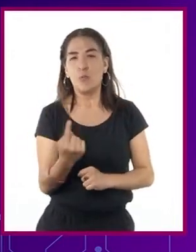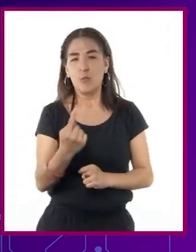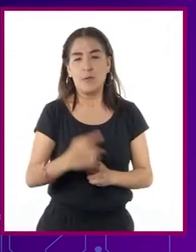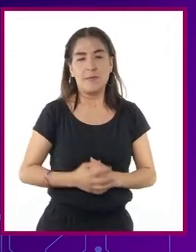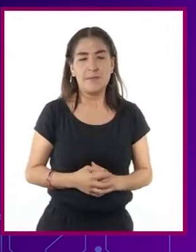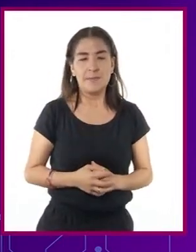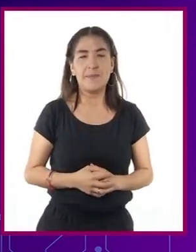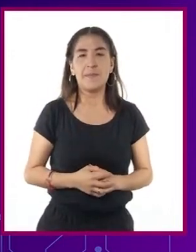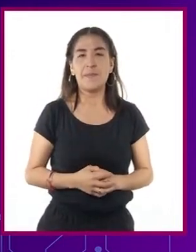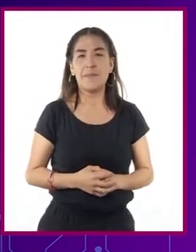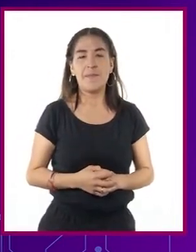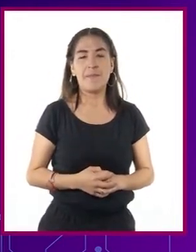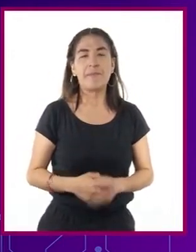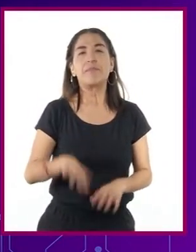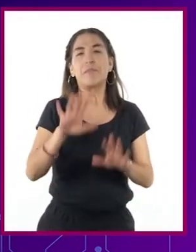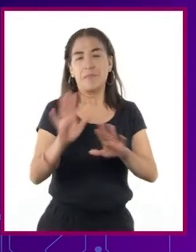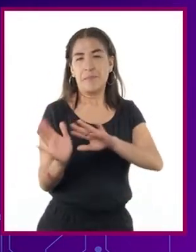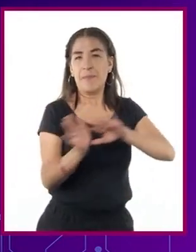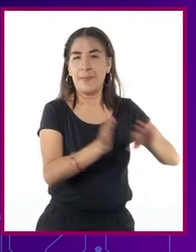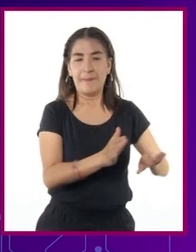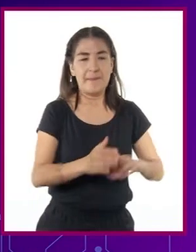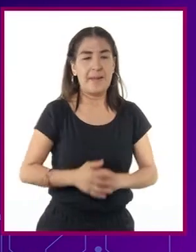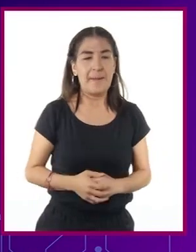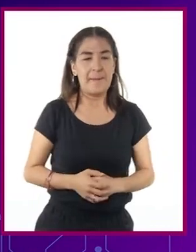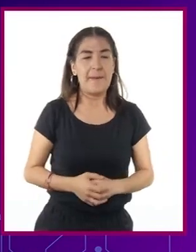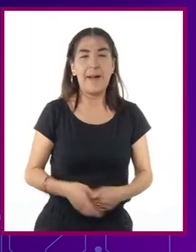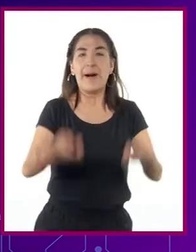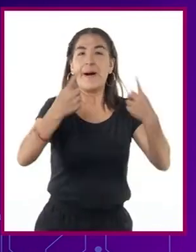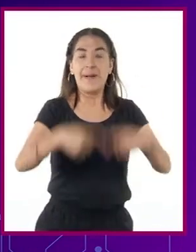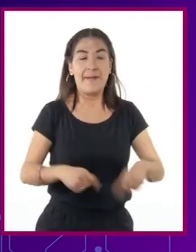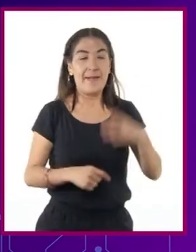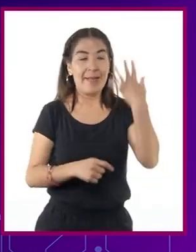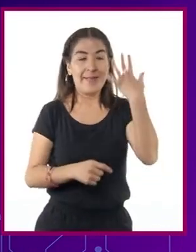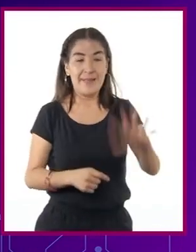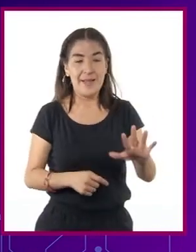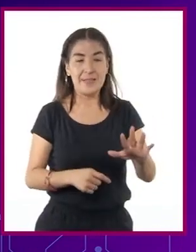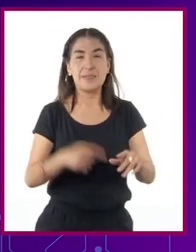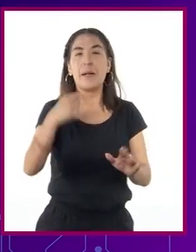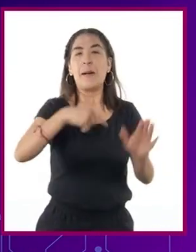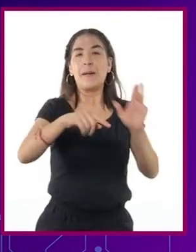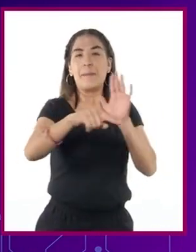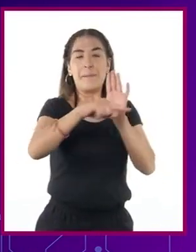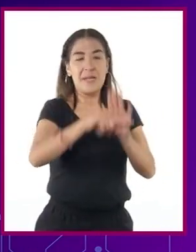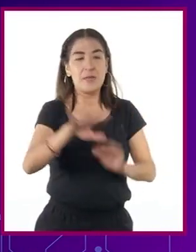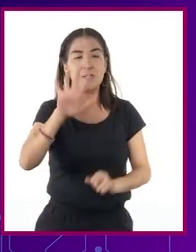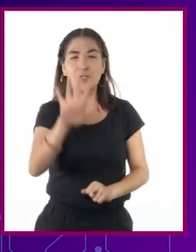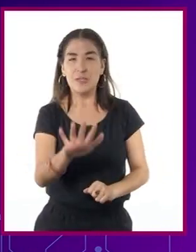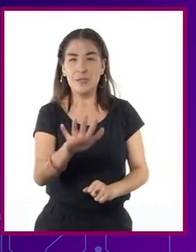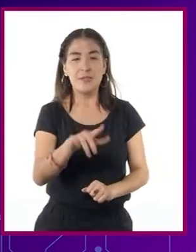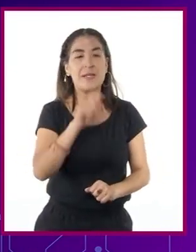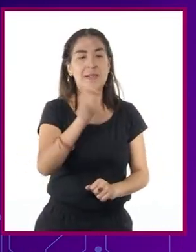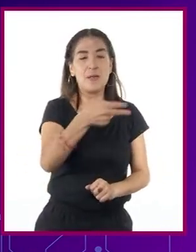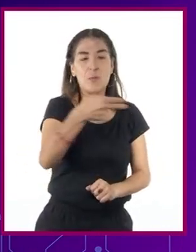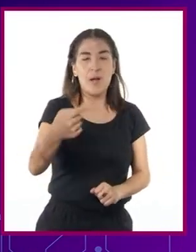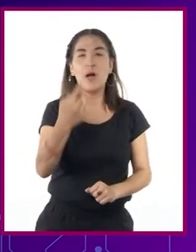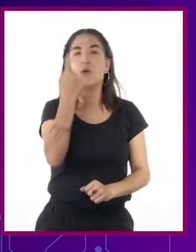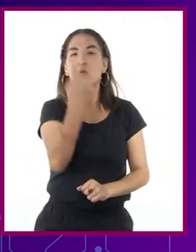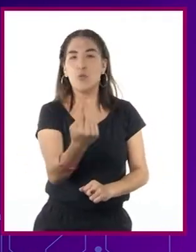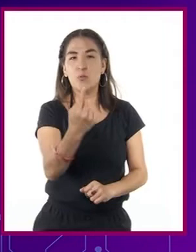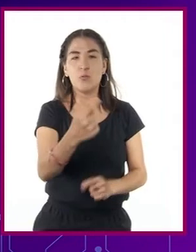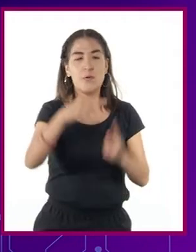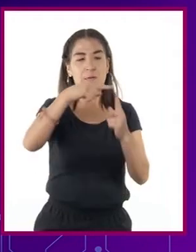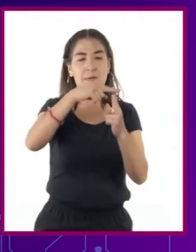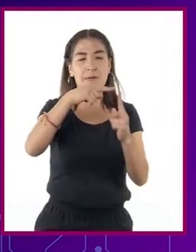0.001. Por otro lado, la potencia 10 elevado a la 5 negativo es igual al recíproco de